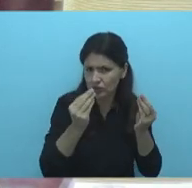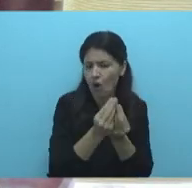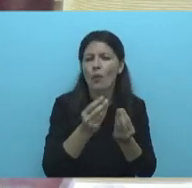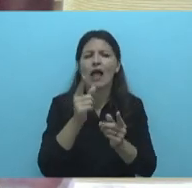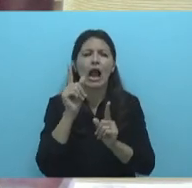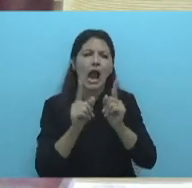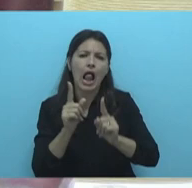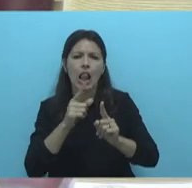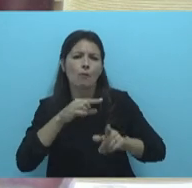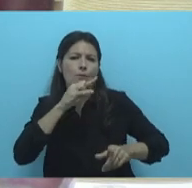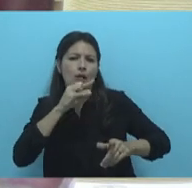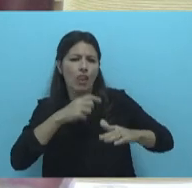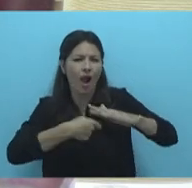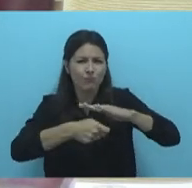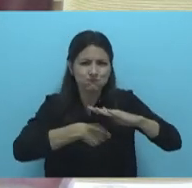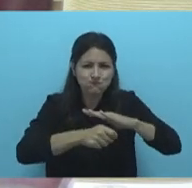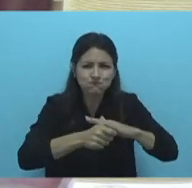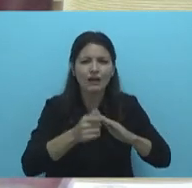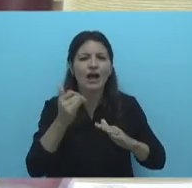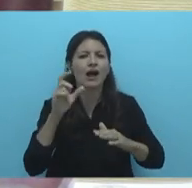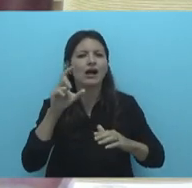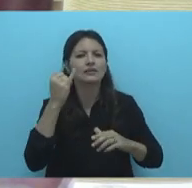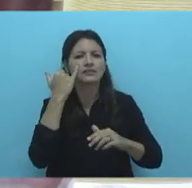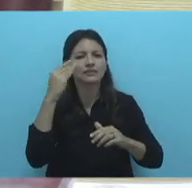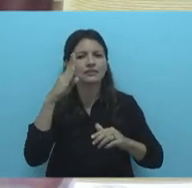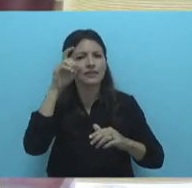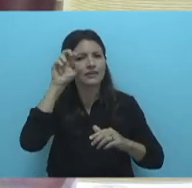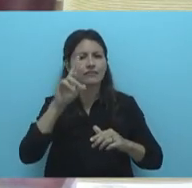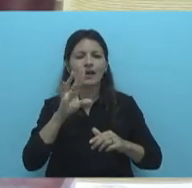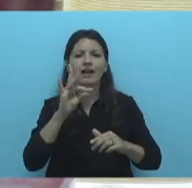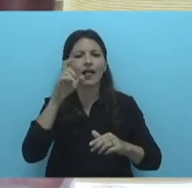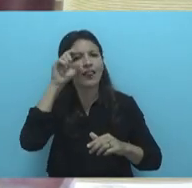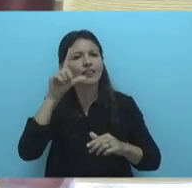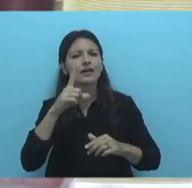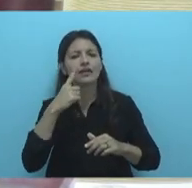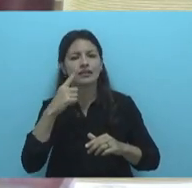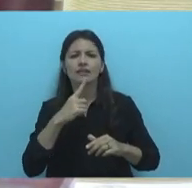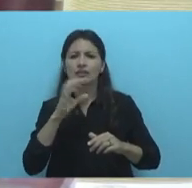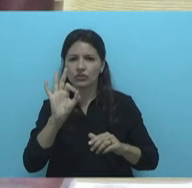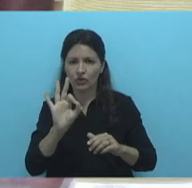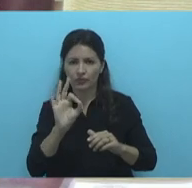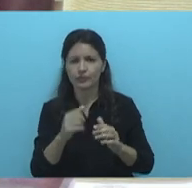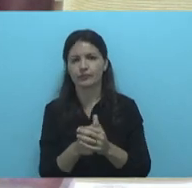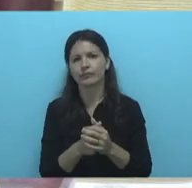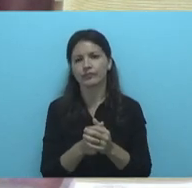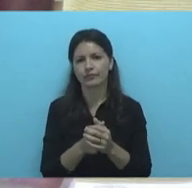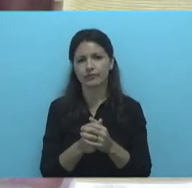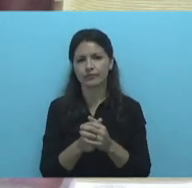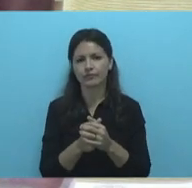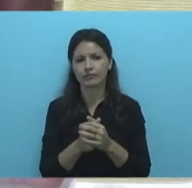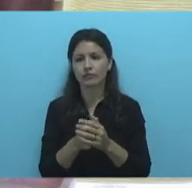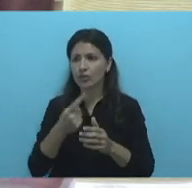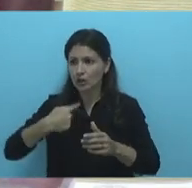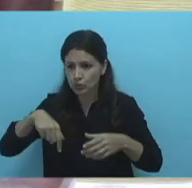por alguna de estas modalidades delictivas. De verdad que nosotros desde el Observatorio